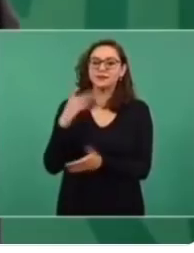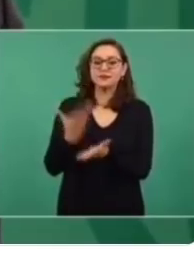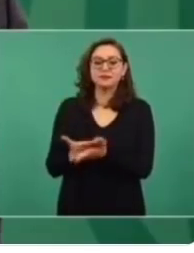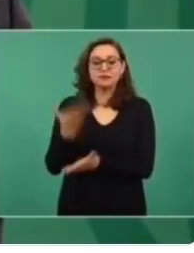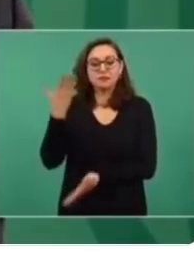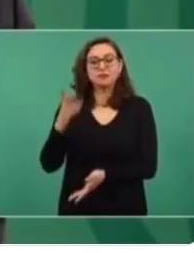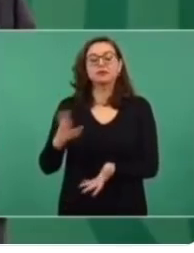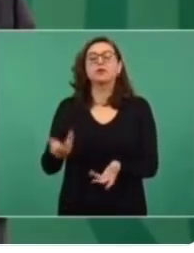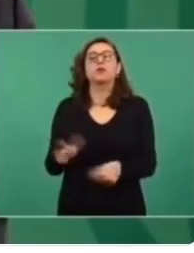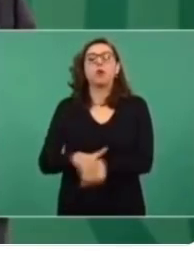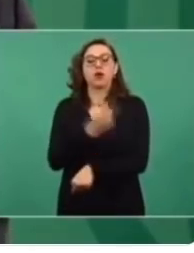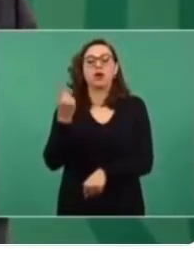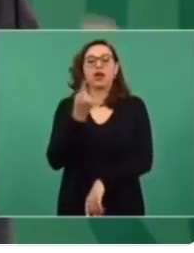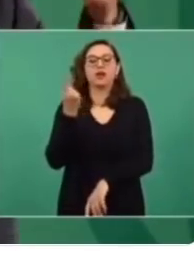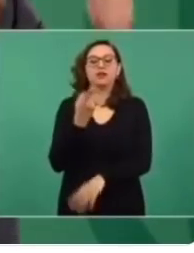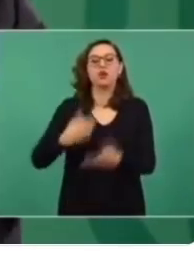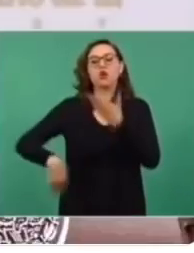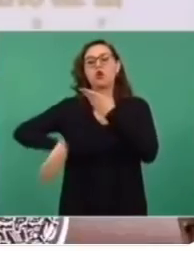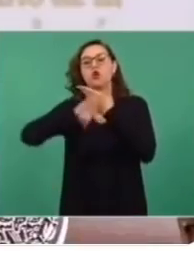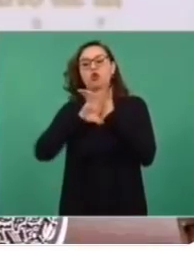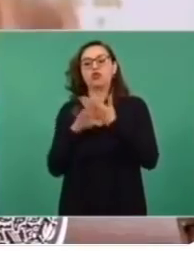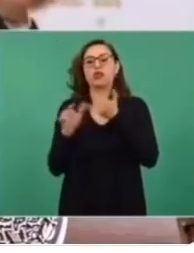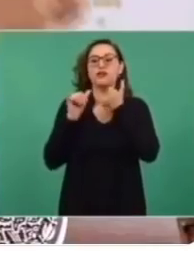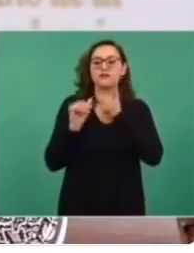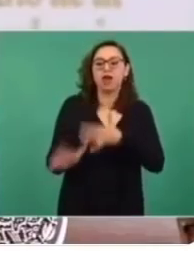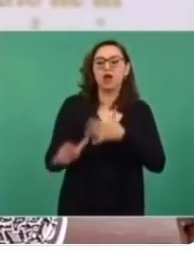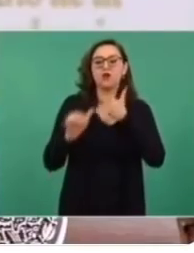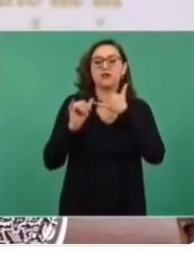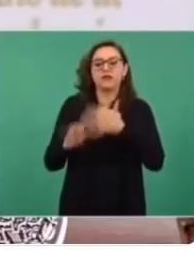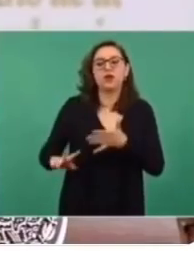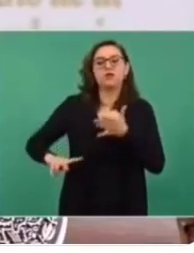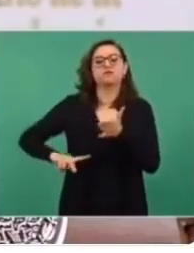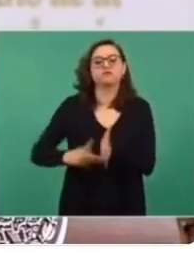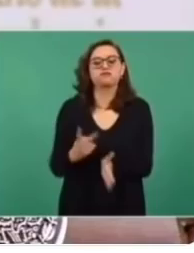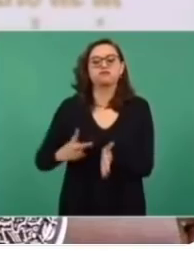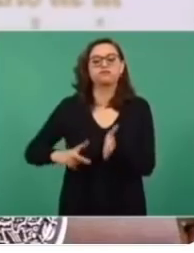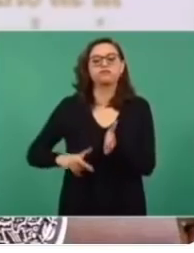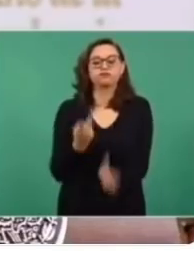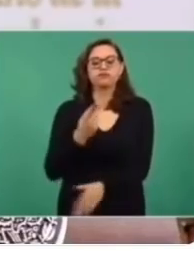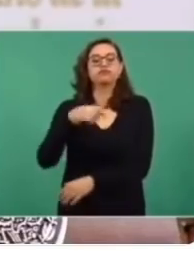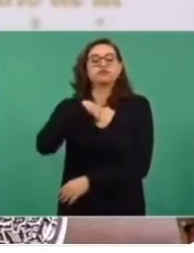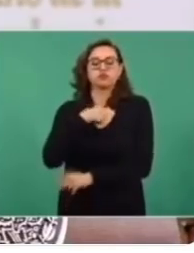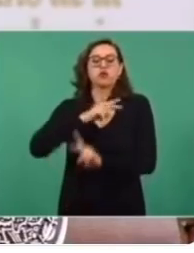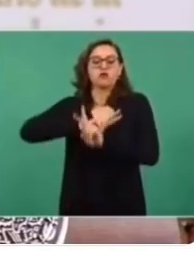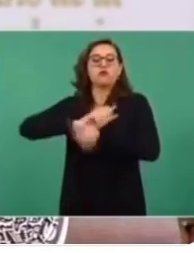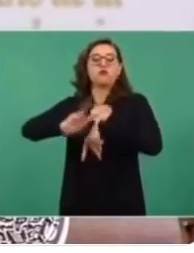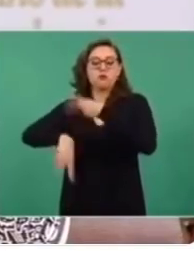fraude la procuraduría cuando esté